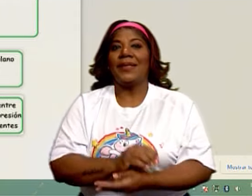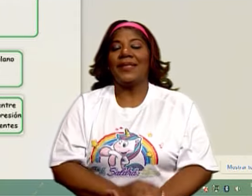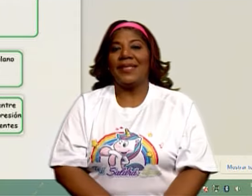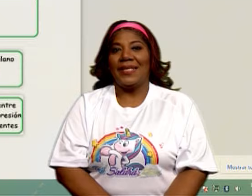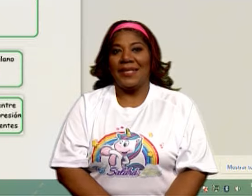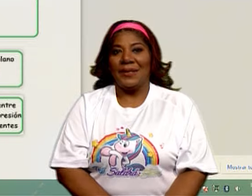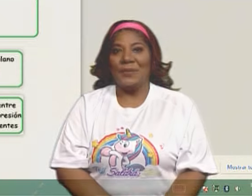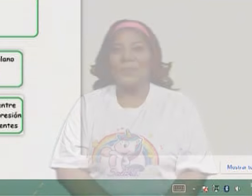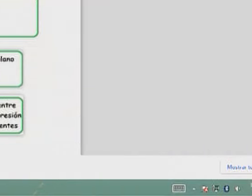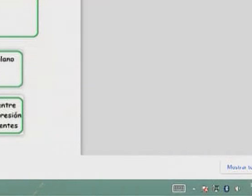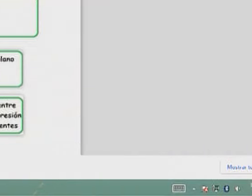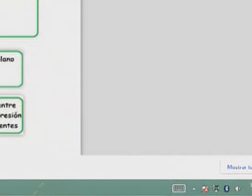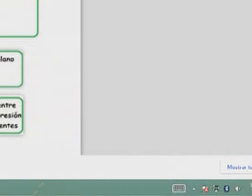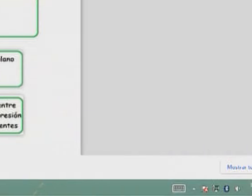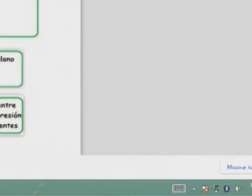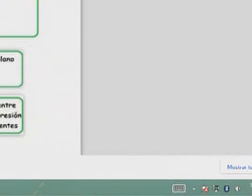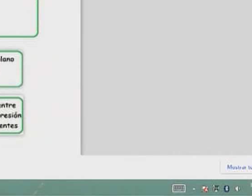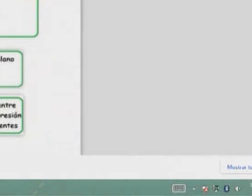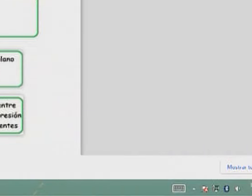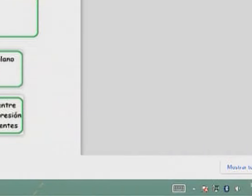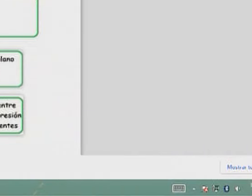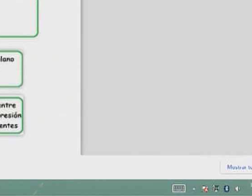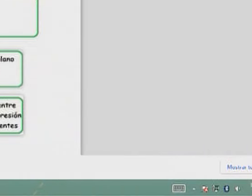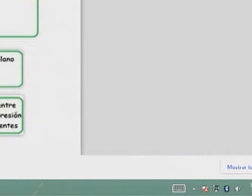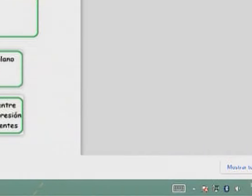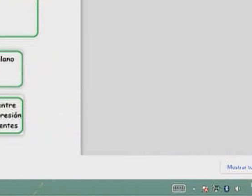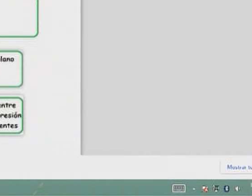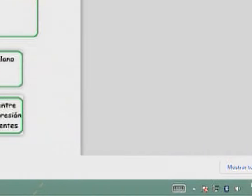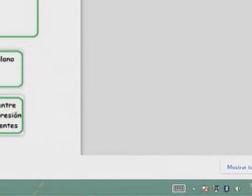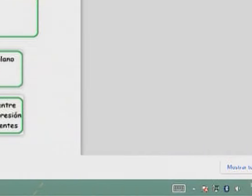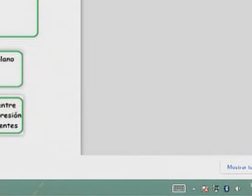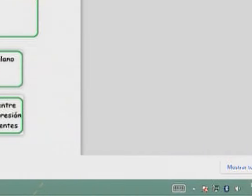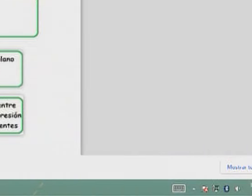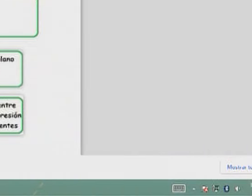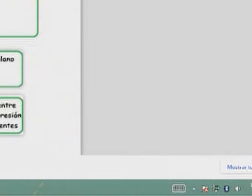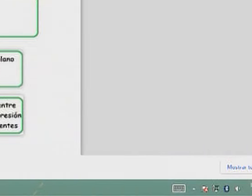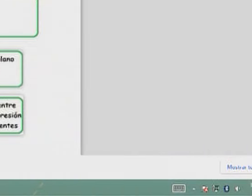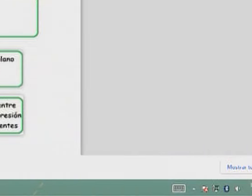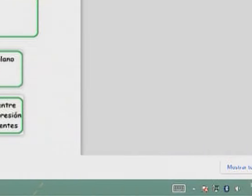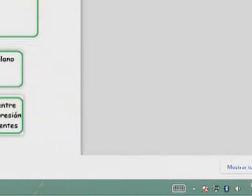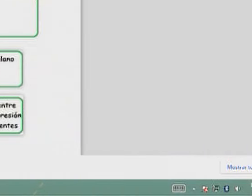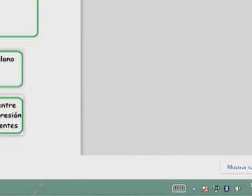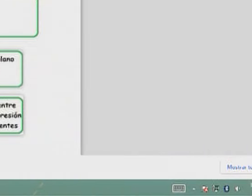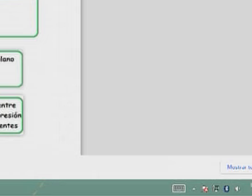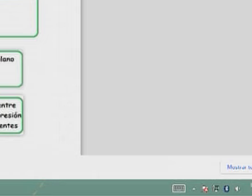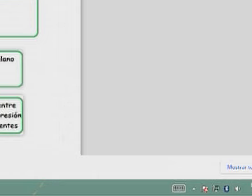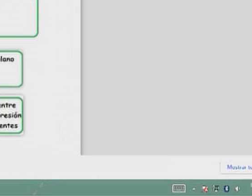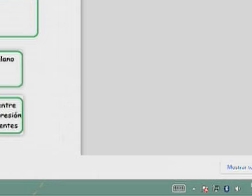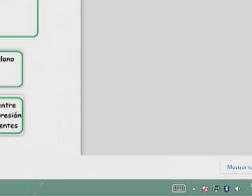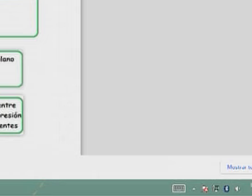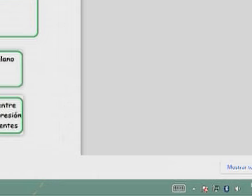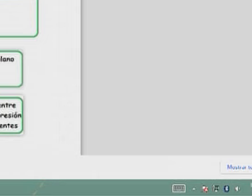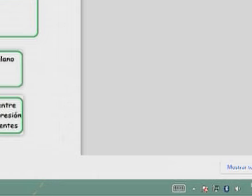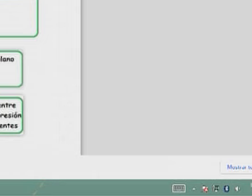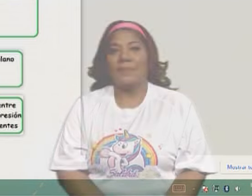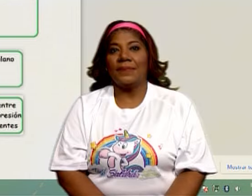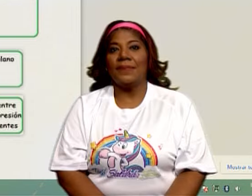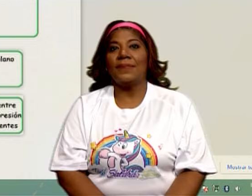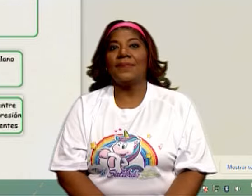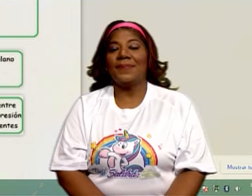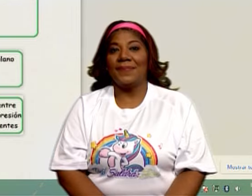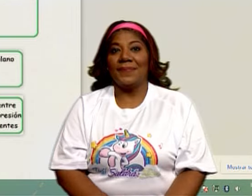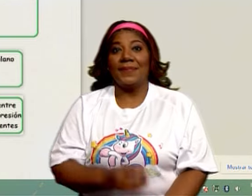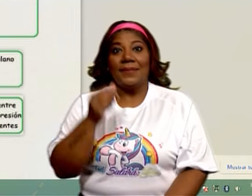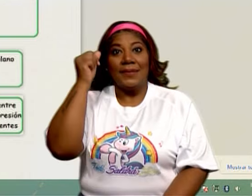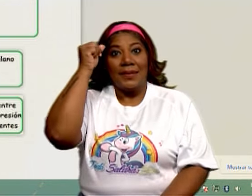puedas buscar la definición y de esta forma puedas tener más noción de lo que